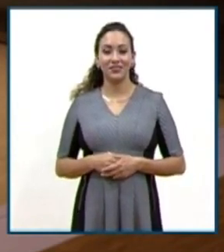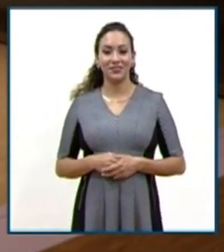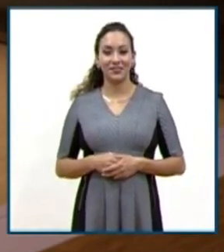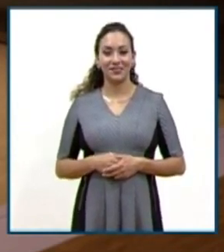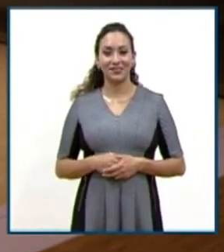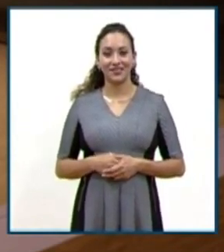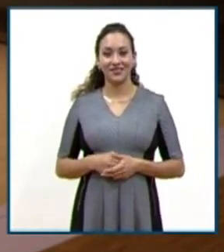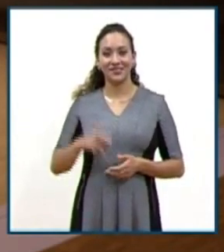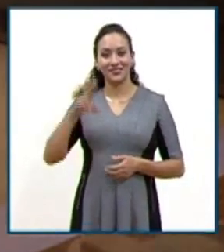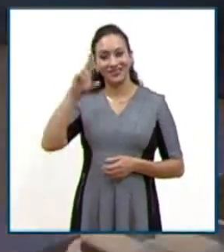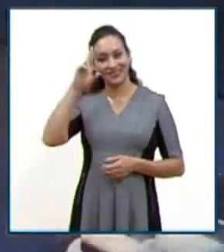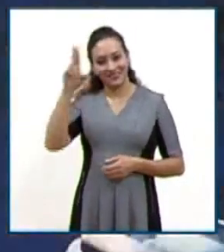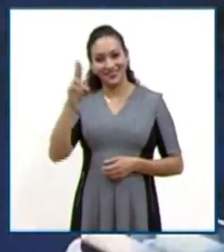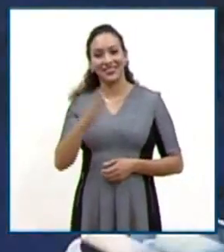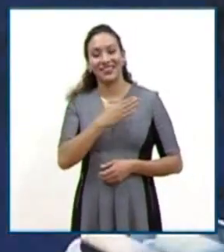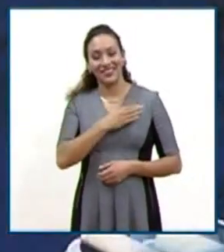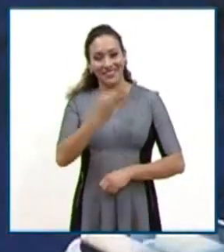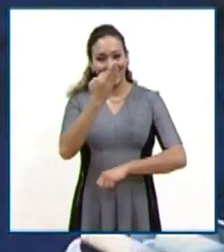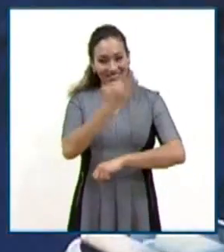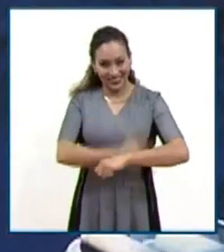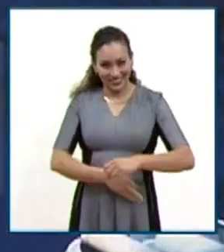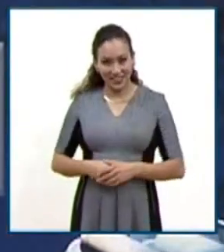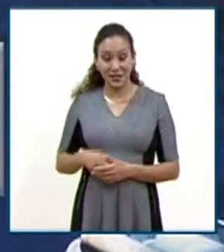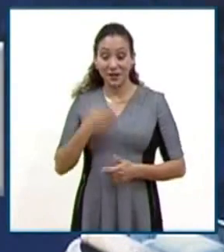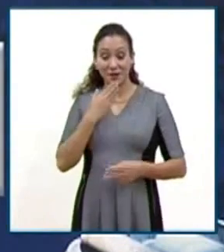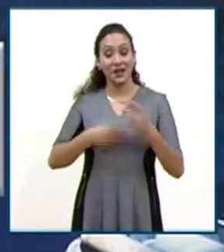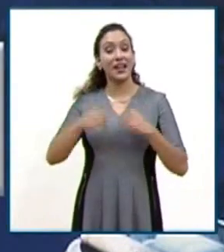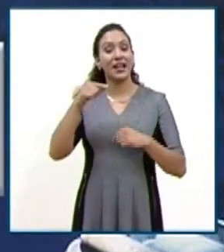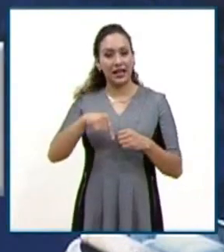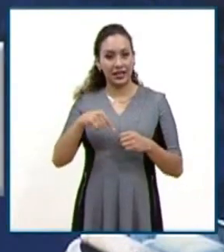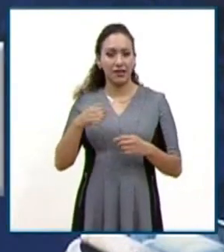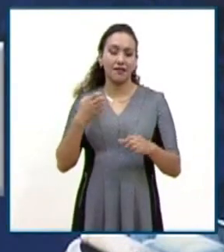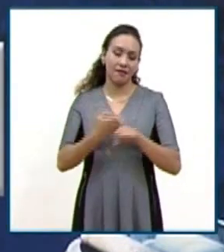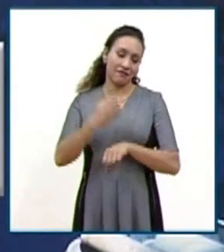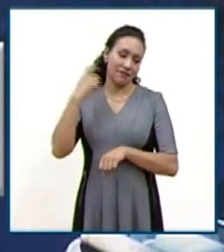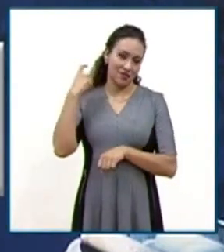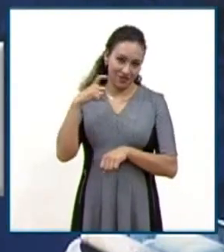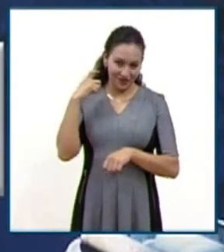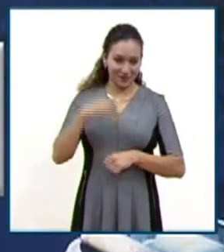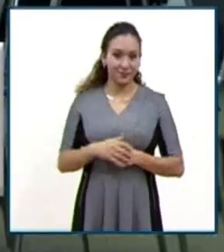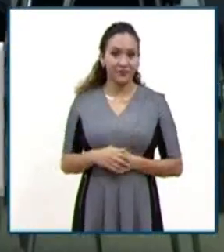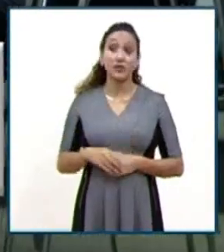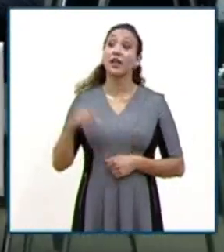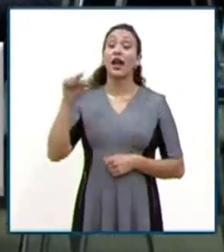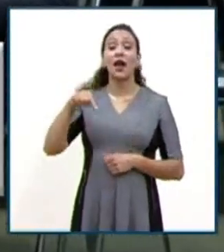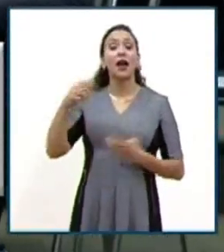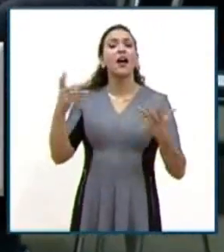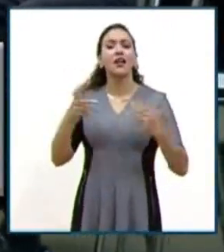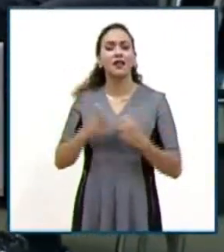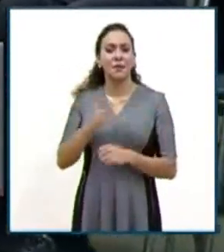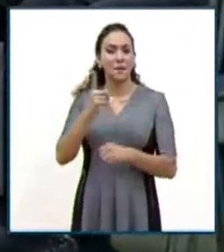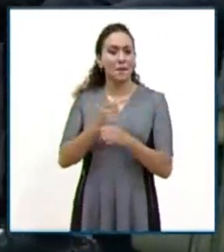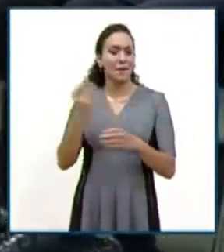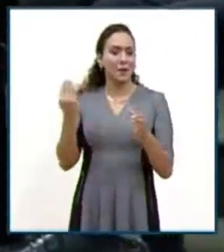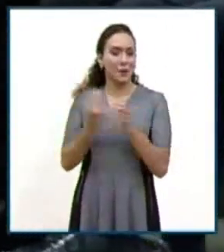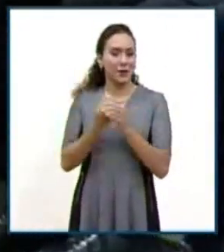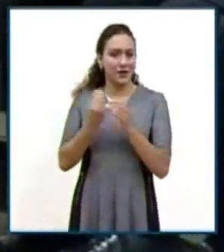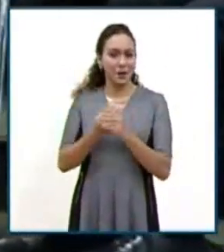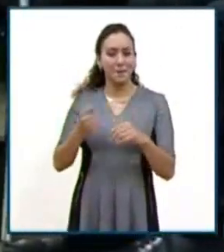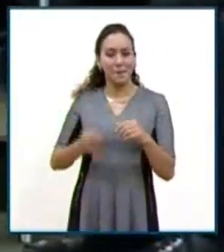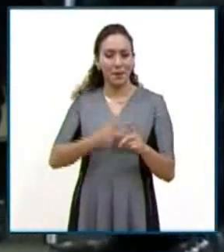Hola, ¿qué tal? Te saludo desde el Centro Educativo y Cultural del Estado de Querétaro, donde se lleva a cabo la primera sesión del